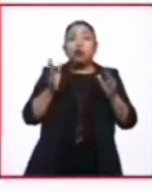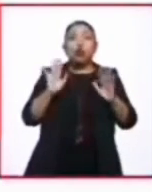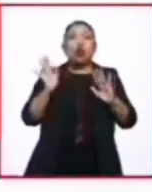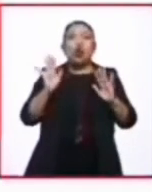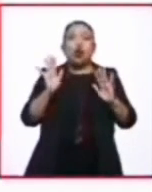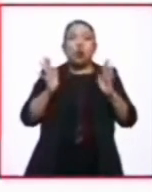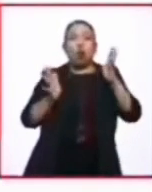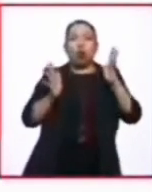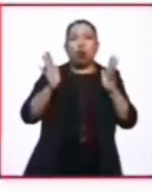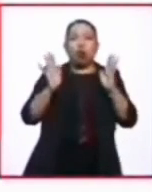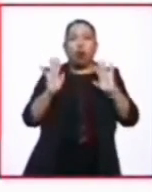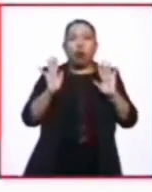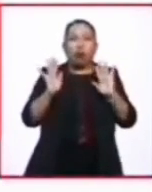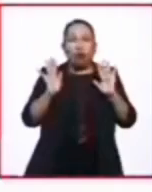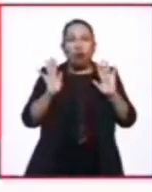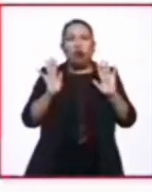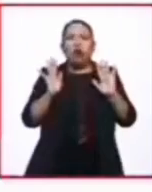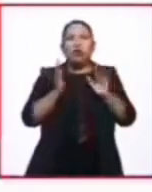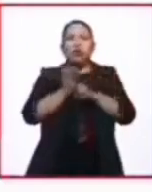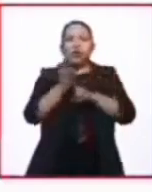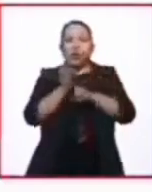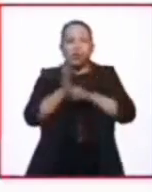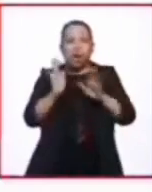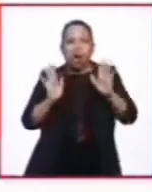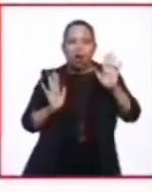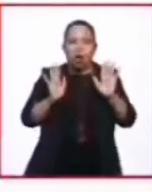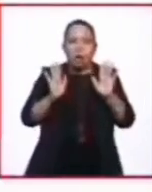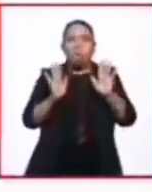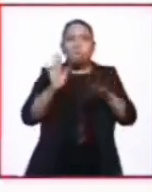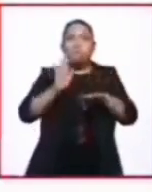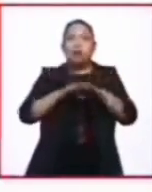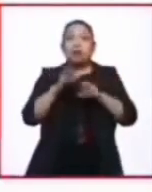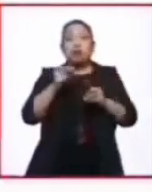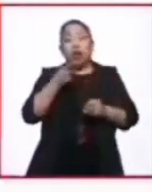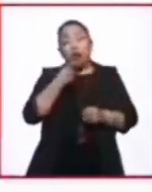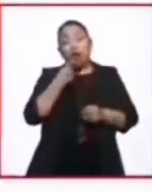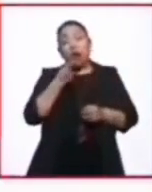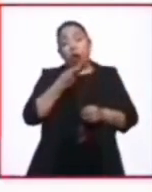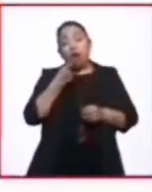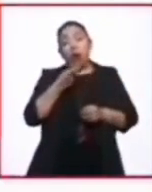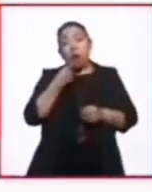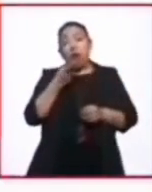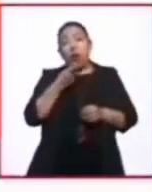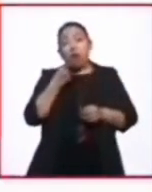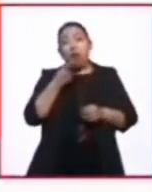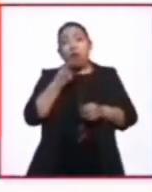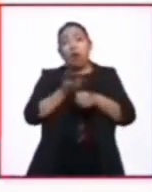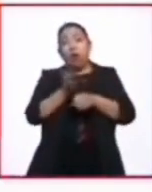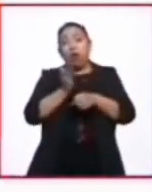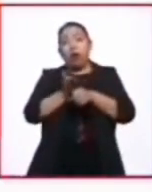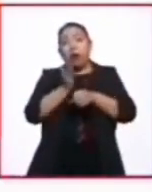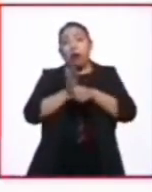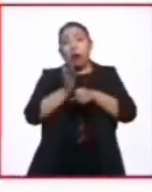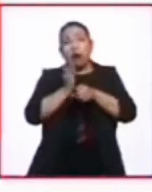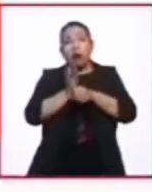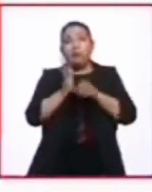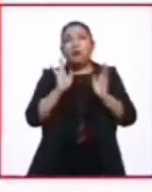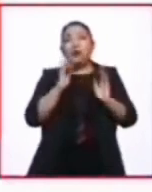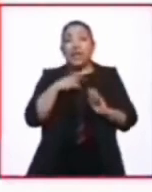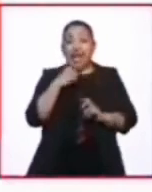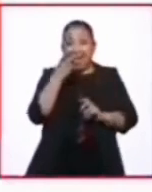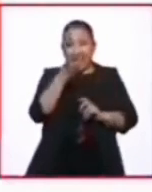más que enfocarse en comedia física, en lo que más hacen énfasis es en una comedia verbal. Entonces